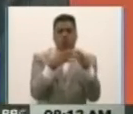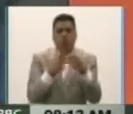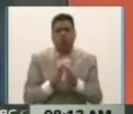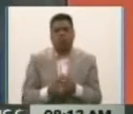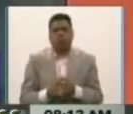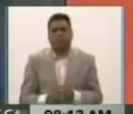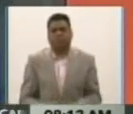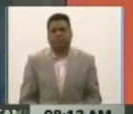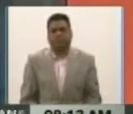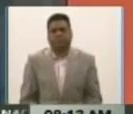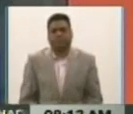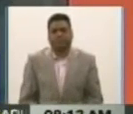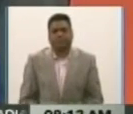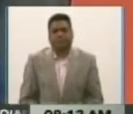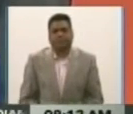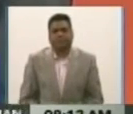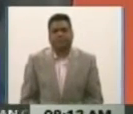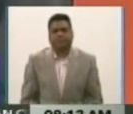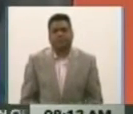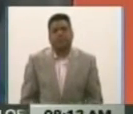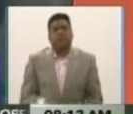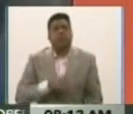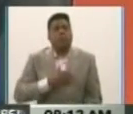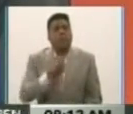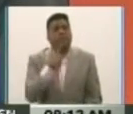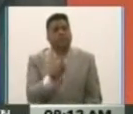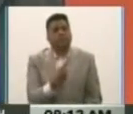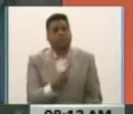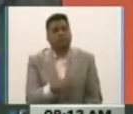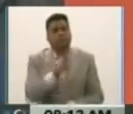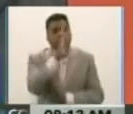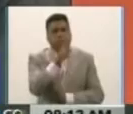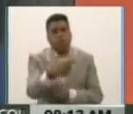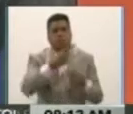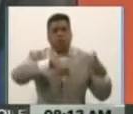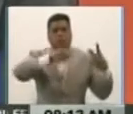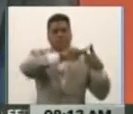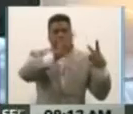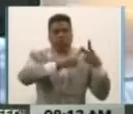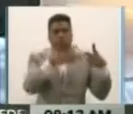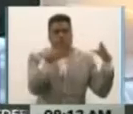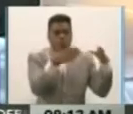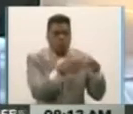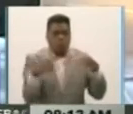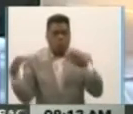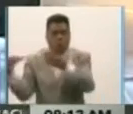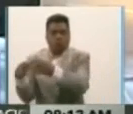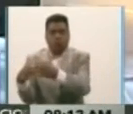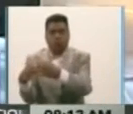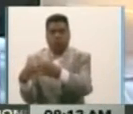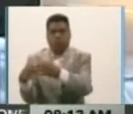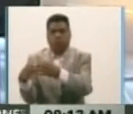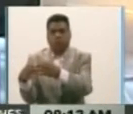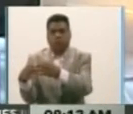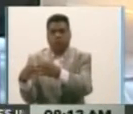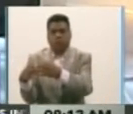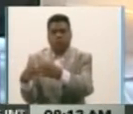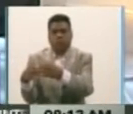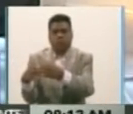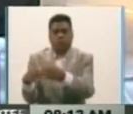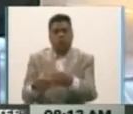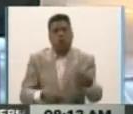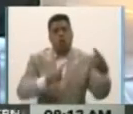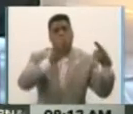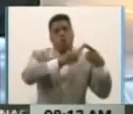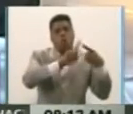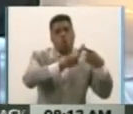dar un poco la línea en que van a ser dos elencos, un elenco que conforma para las obras